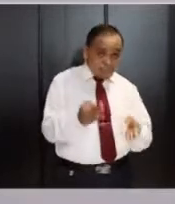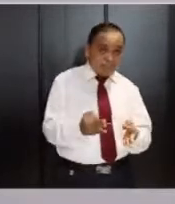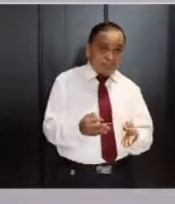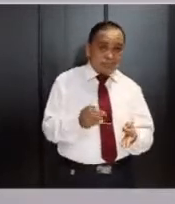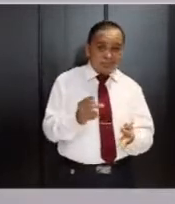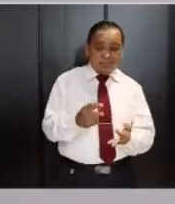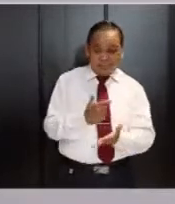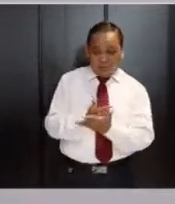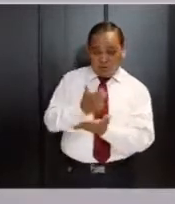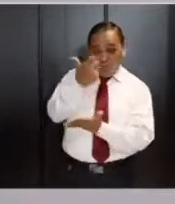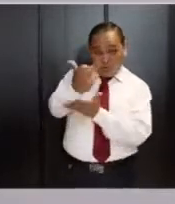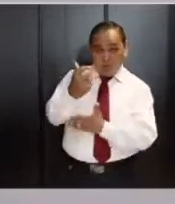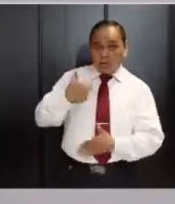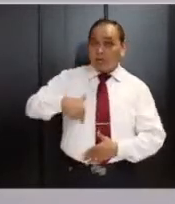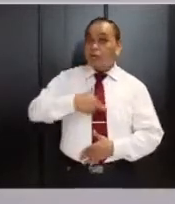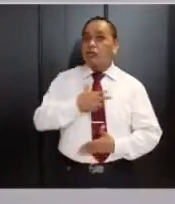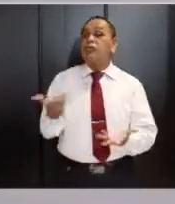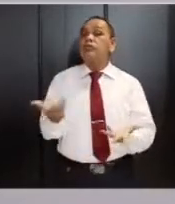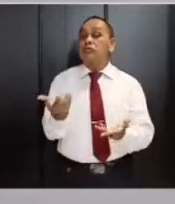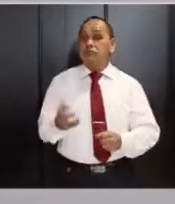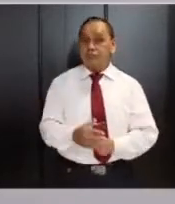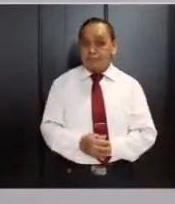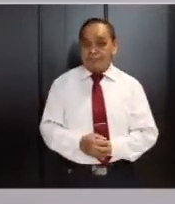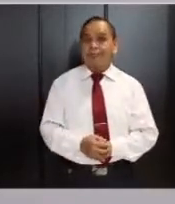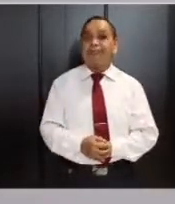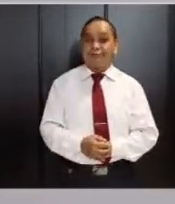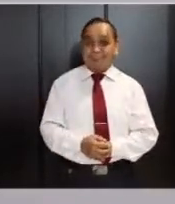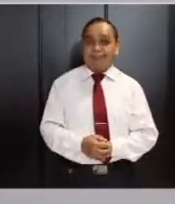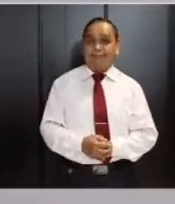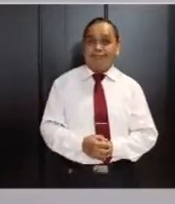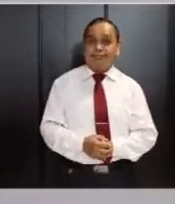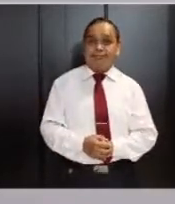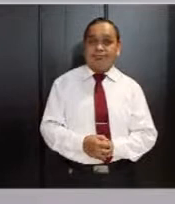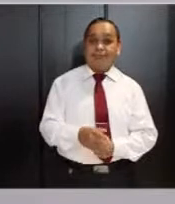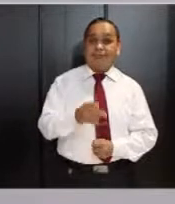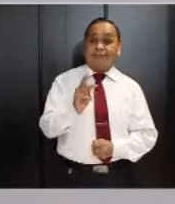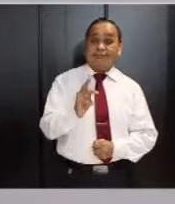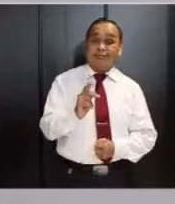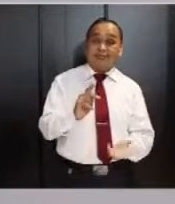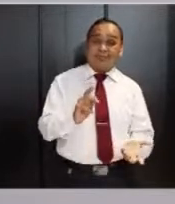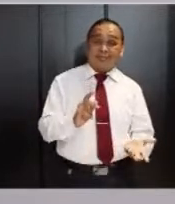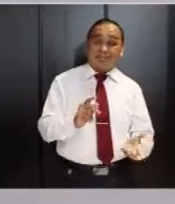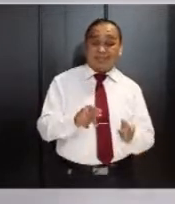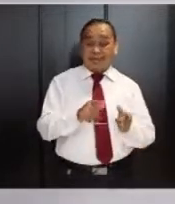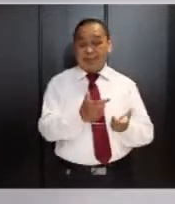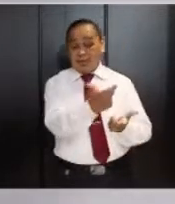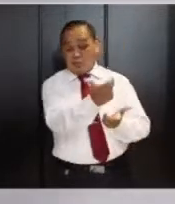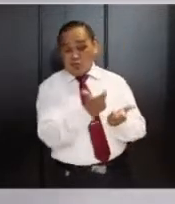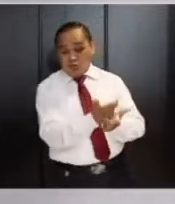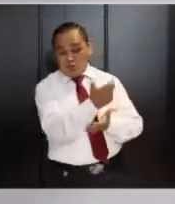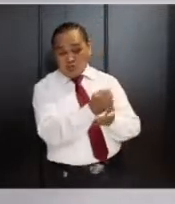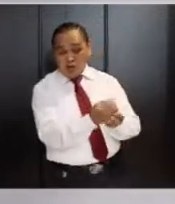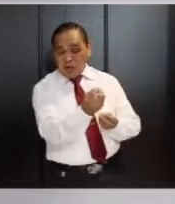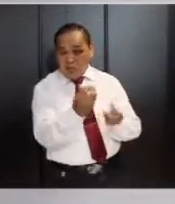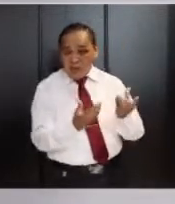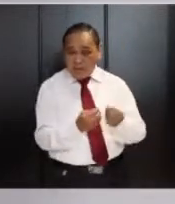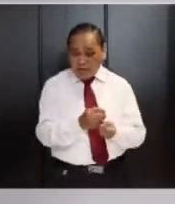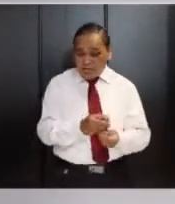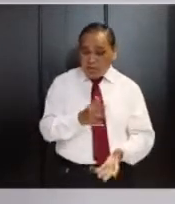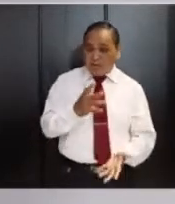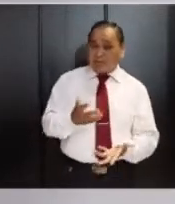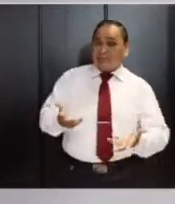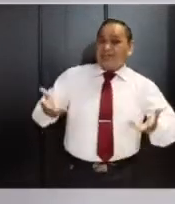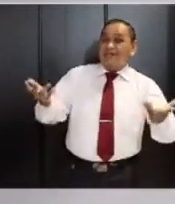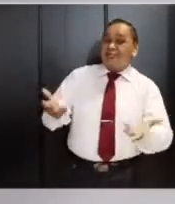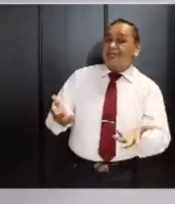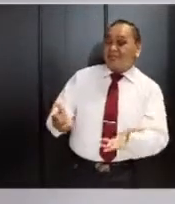van a decir que lo paguemos nosotros. ¿De qué? Están muy lentos los utilitarios en Campeche, los proveedores. Entonces me dijo Oblado, miente ahí un billete. Coño,